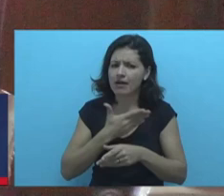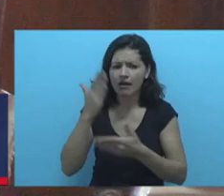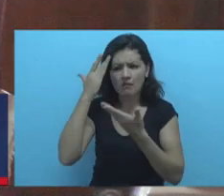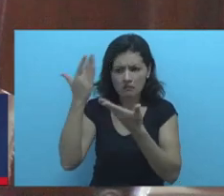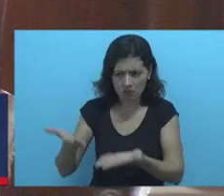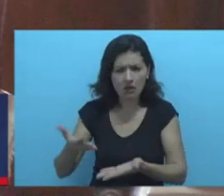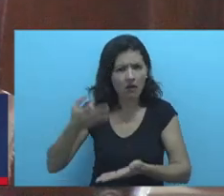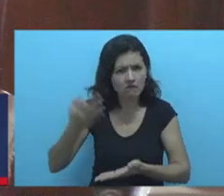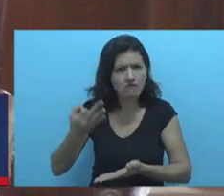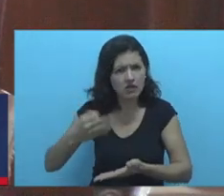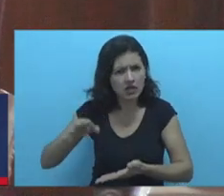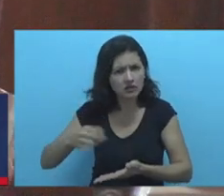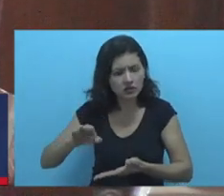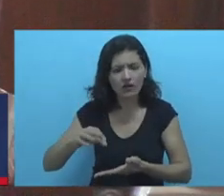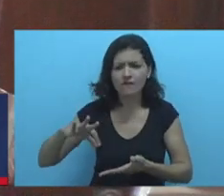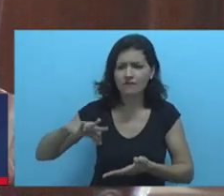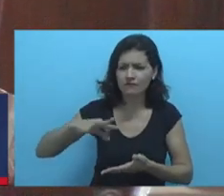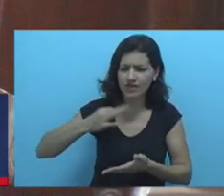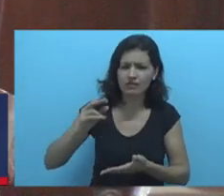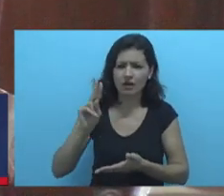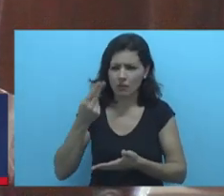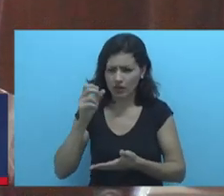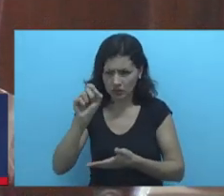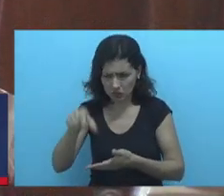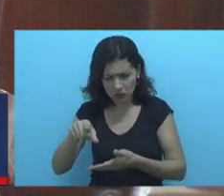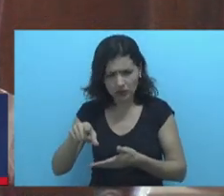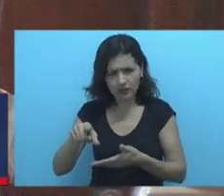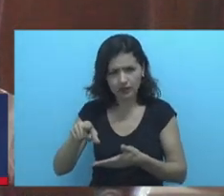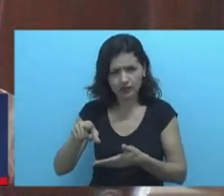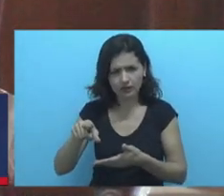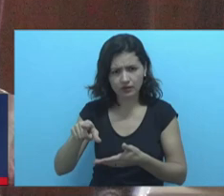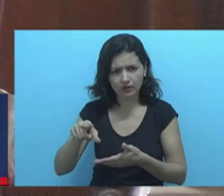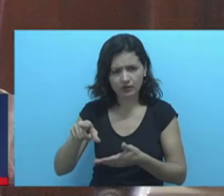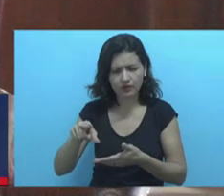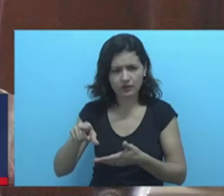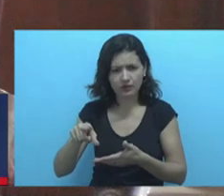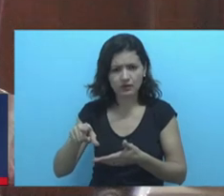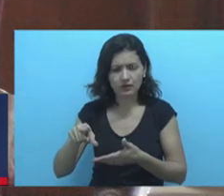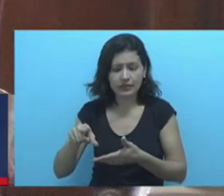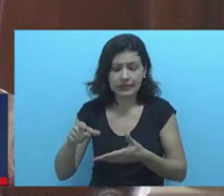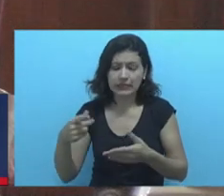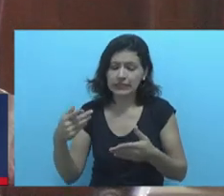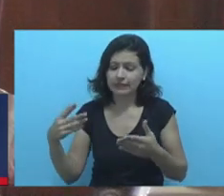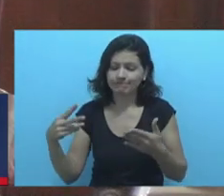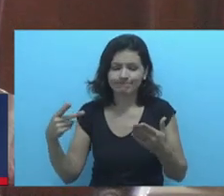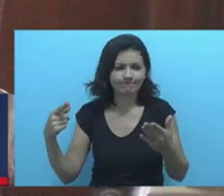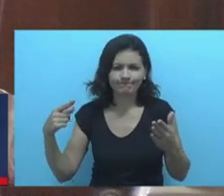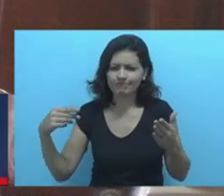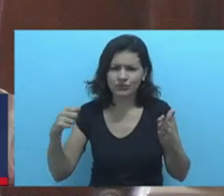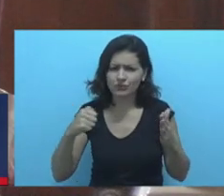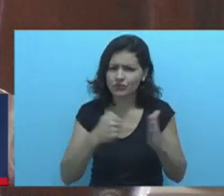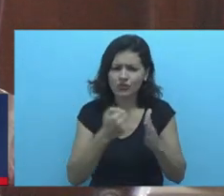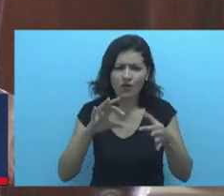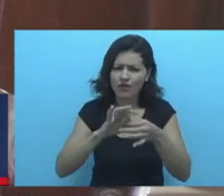porque además estamos plenamente conscientes que su vida y su muerte han incidido sin lugar a dudas en el espectro democrático santafesino sin distinción de partidos y